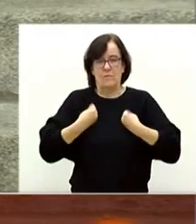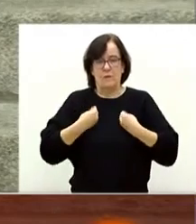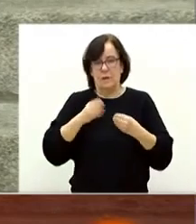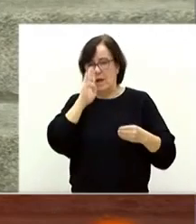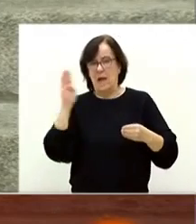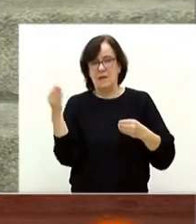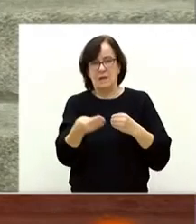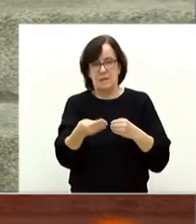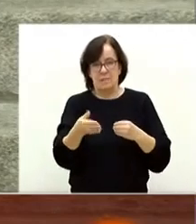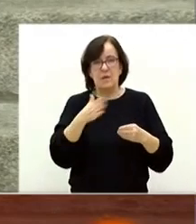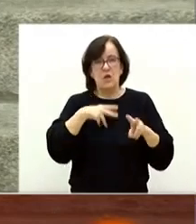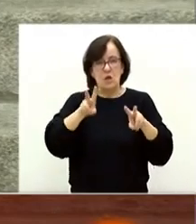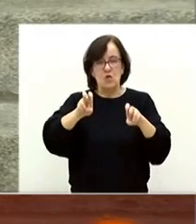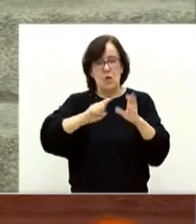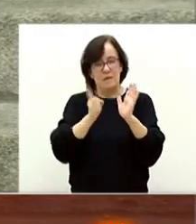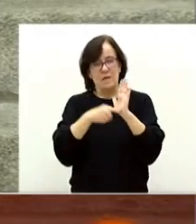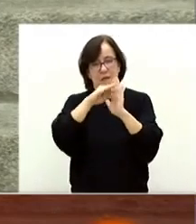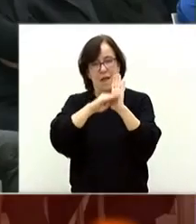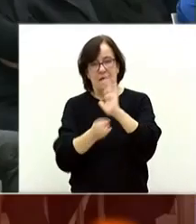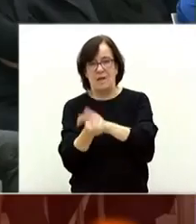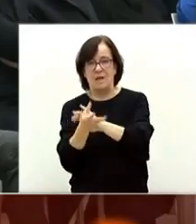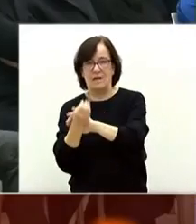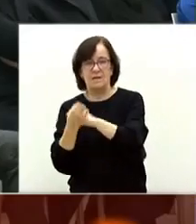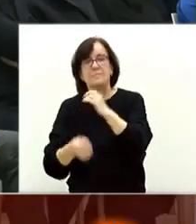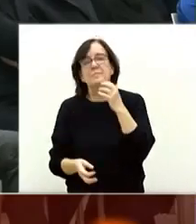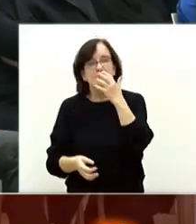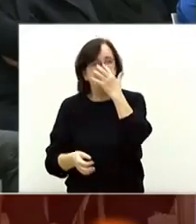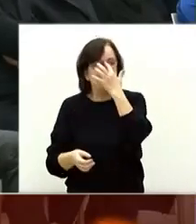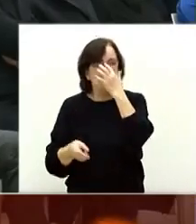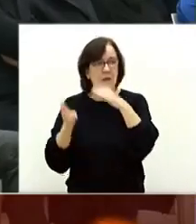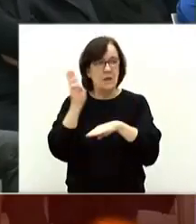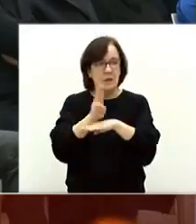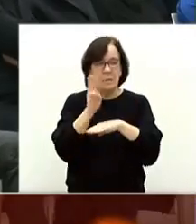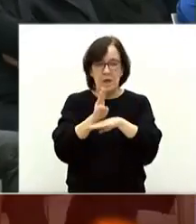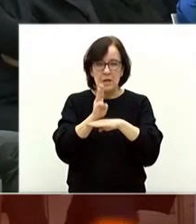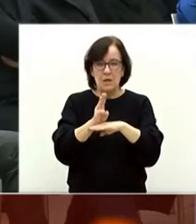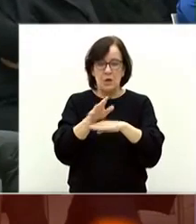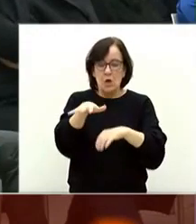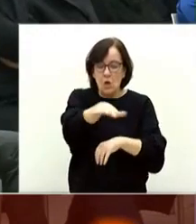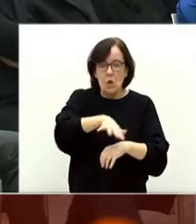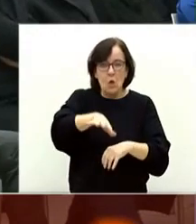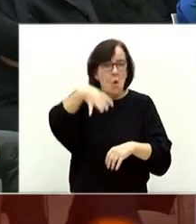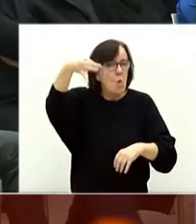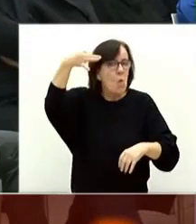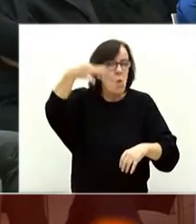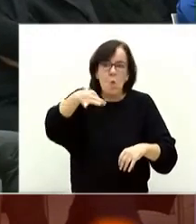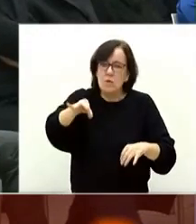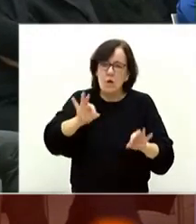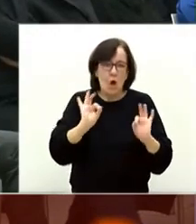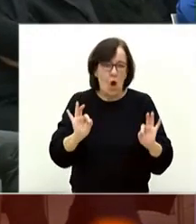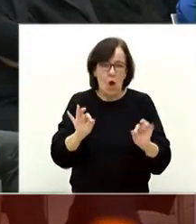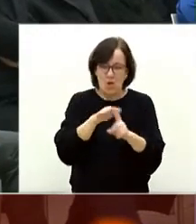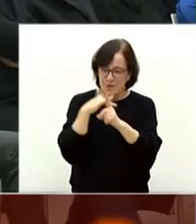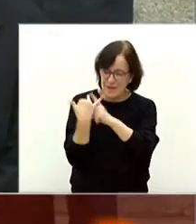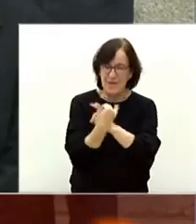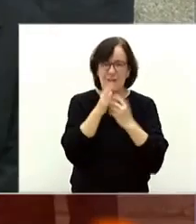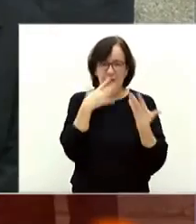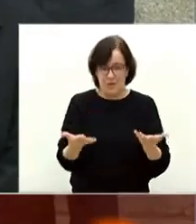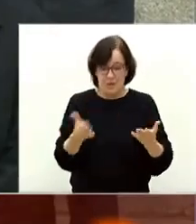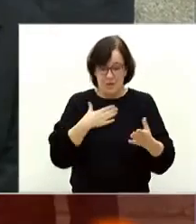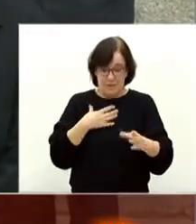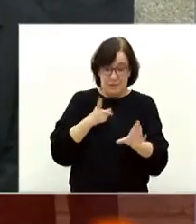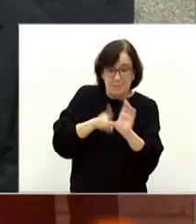través de nuevas leyes. El Parlamento es un lugar único. Quienes formamos parte de